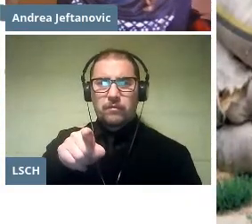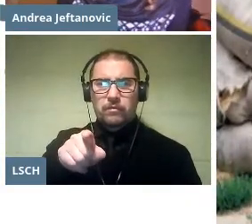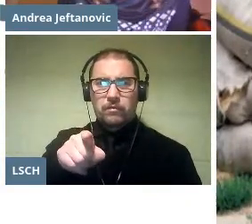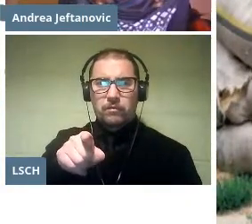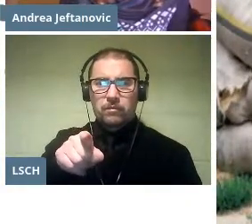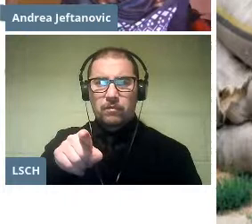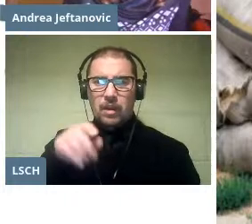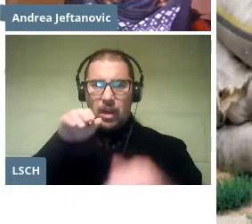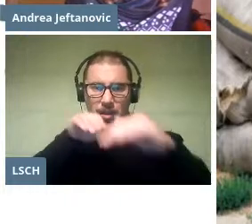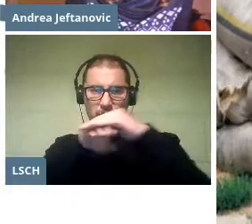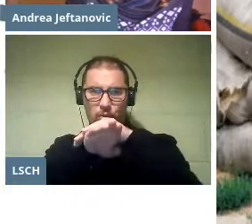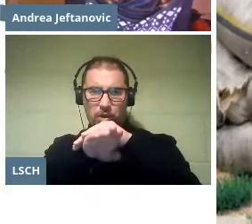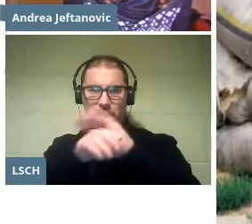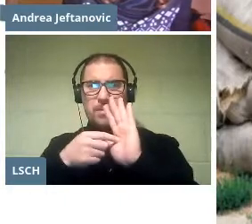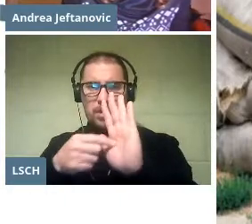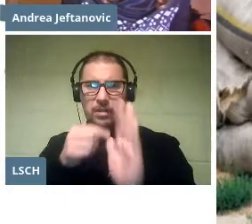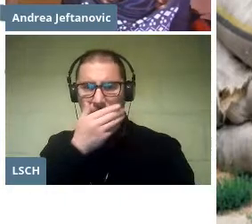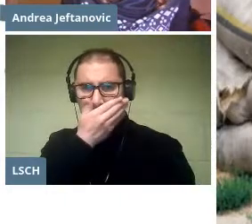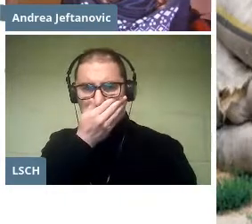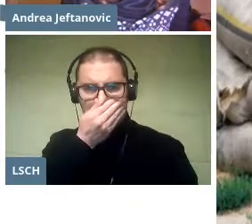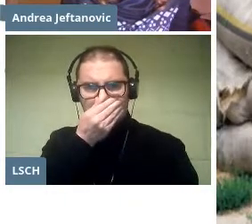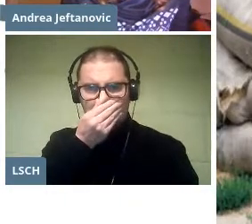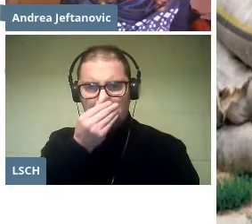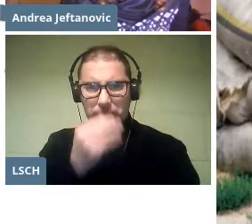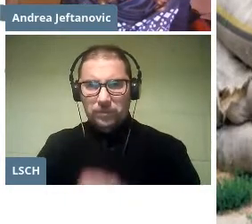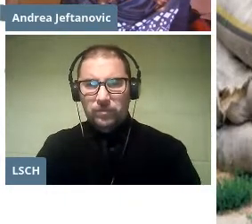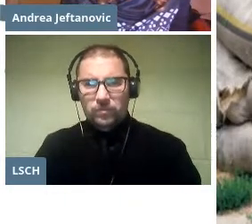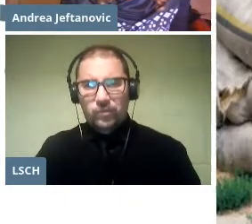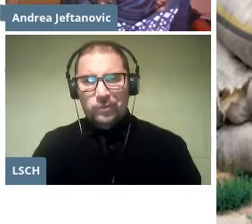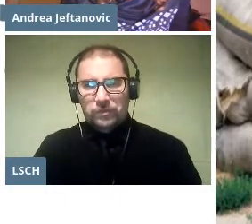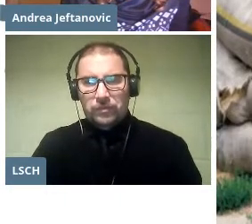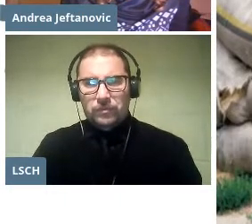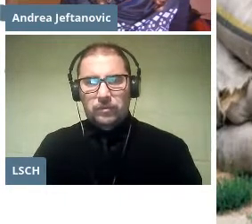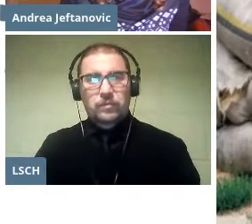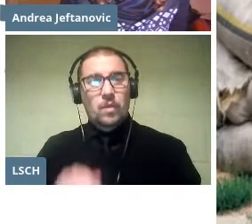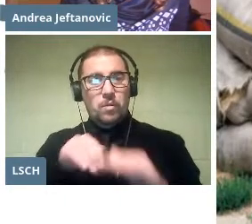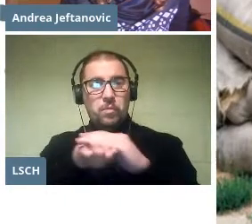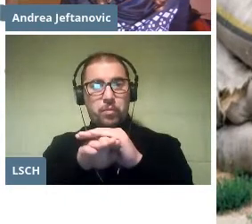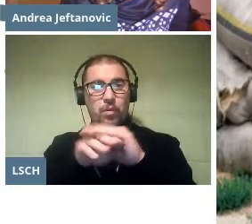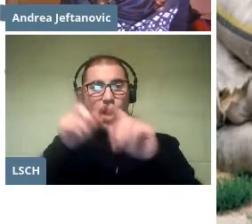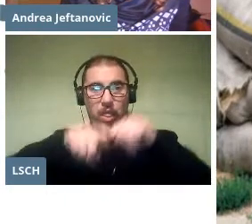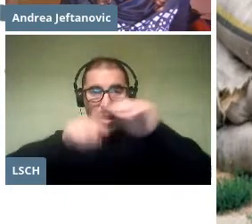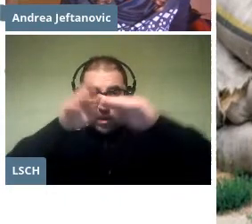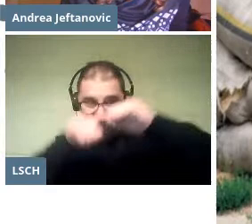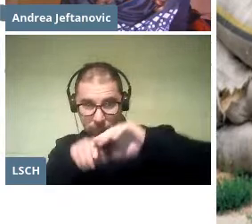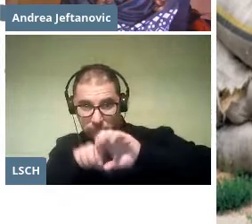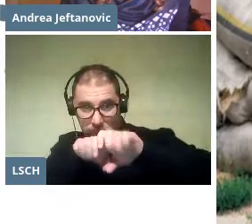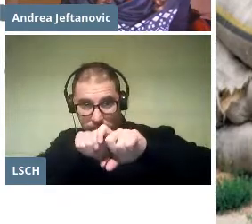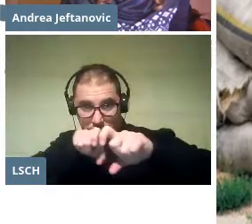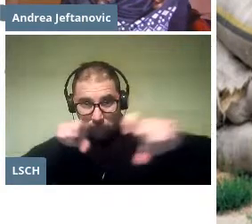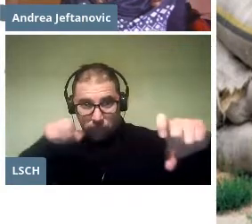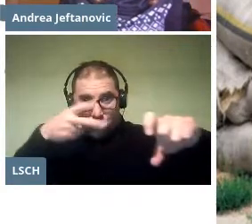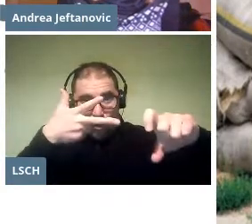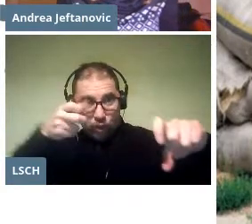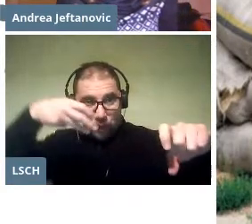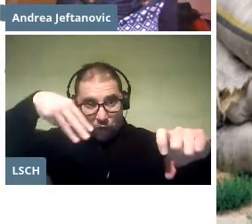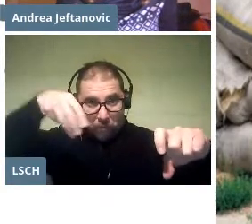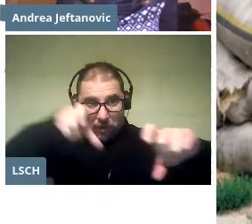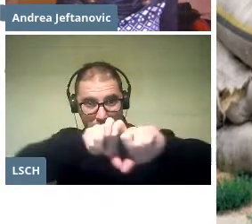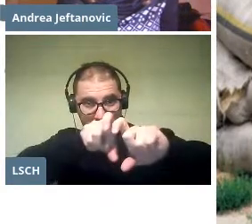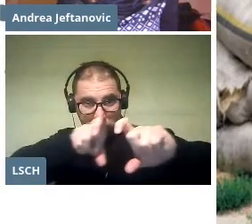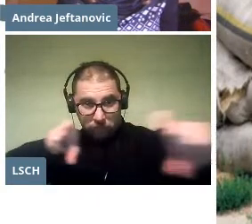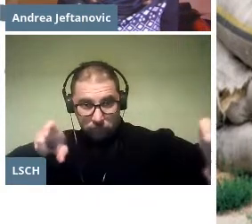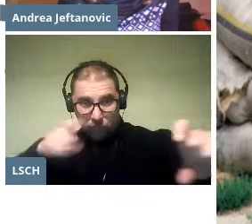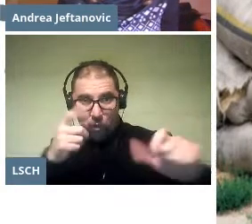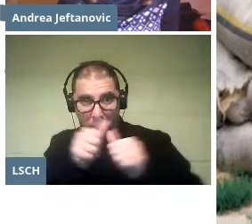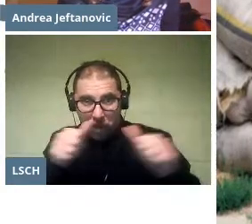este túnel que les quiero decir. Un pasadizo bajo tierra de 800 metros de largo, uno de